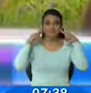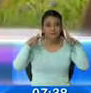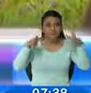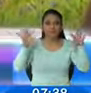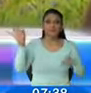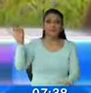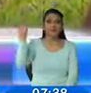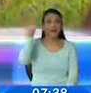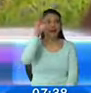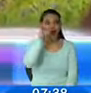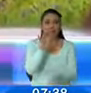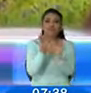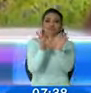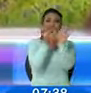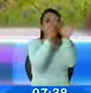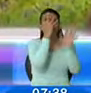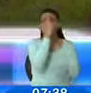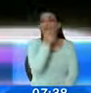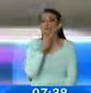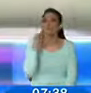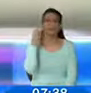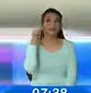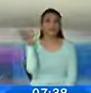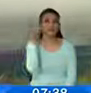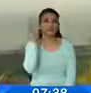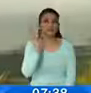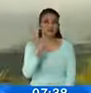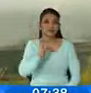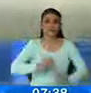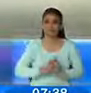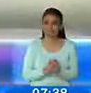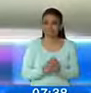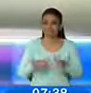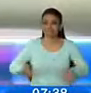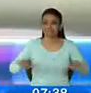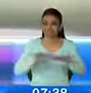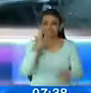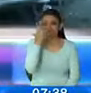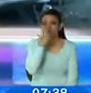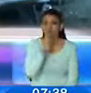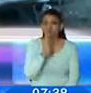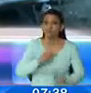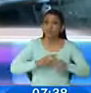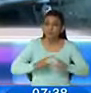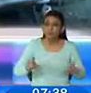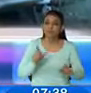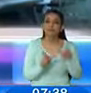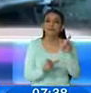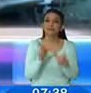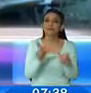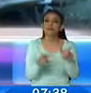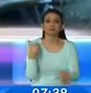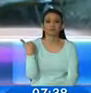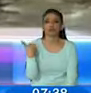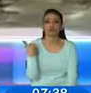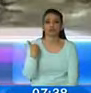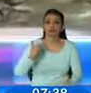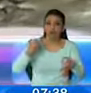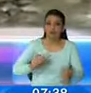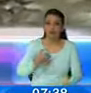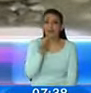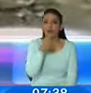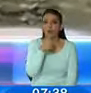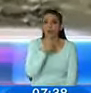pájaros, todo chillan, aquí es una maravilla. A pesar de lo maravilloso de este lugar, los moradores del sector no cuentan con el servicio de